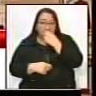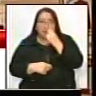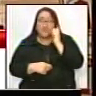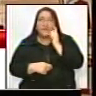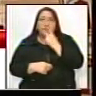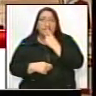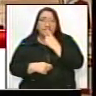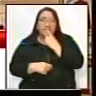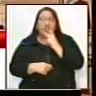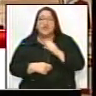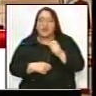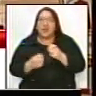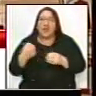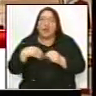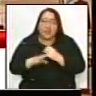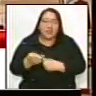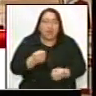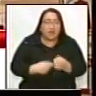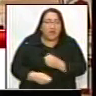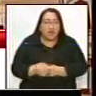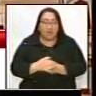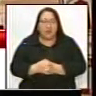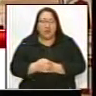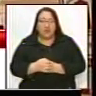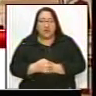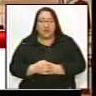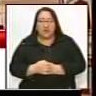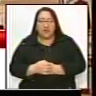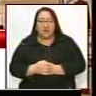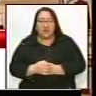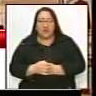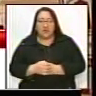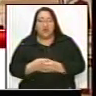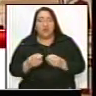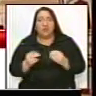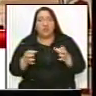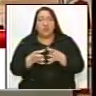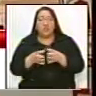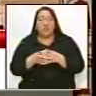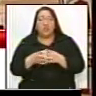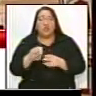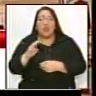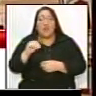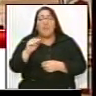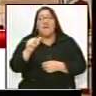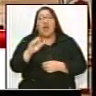hay traficantes. Dentro del predio hay un grupito de mafiosos.